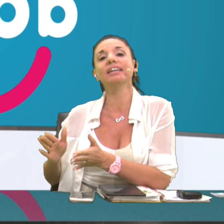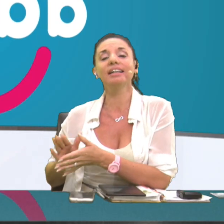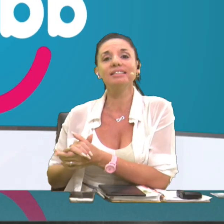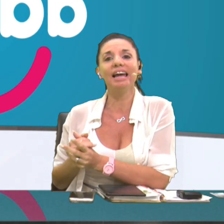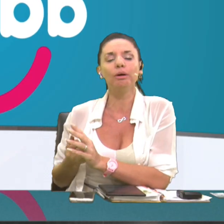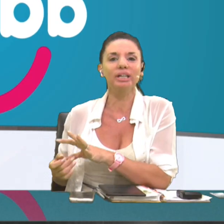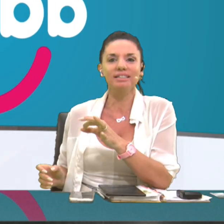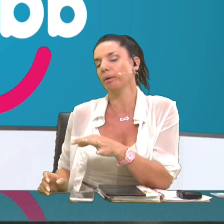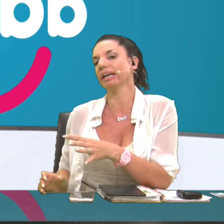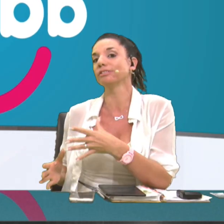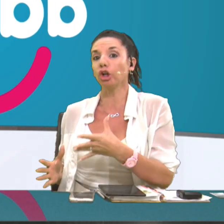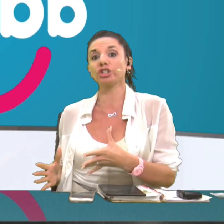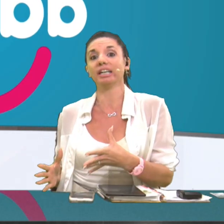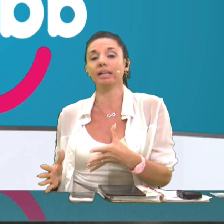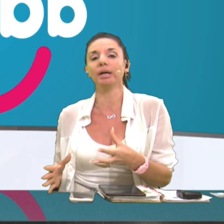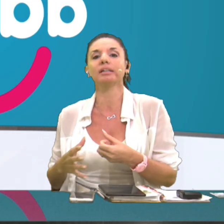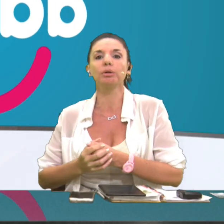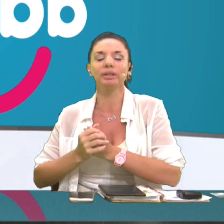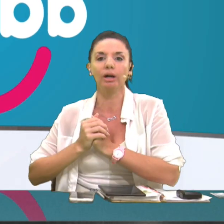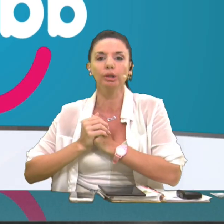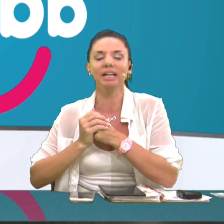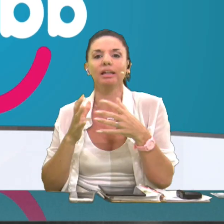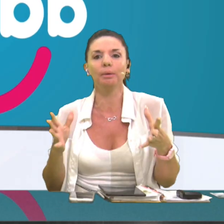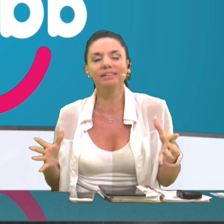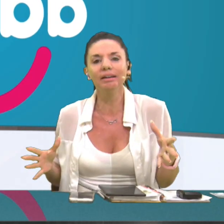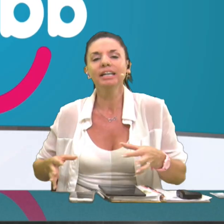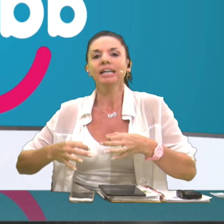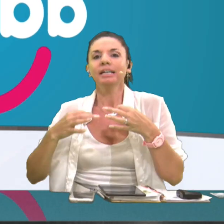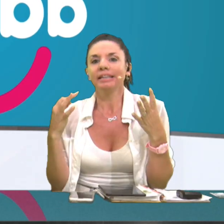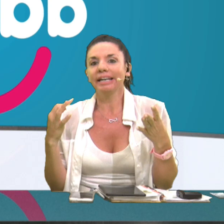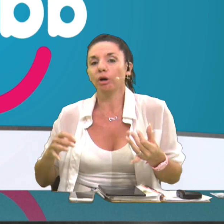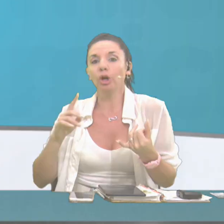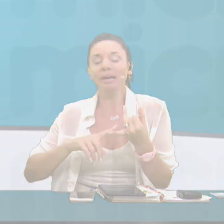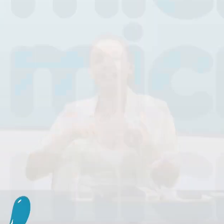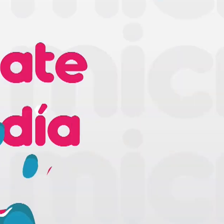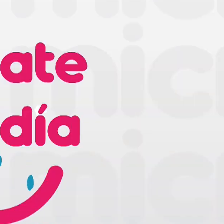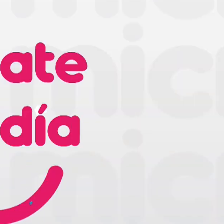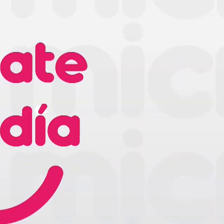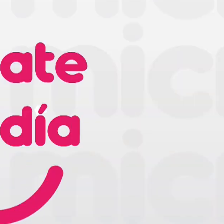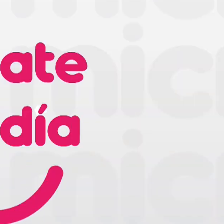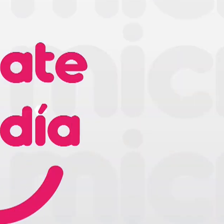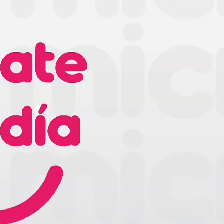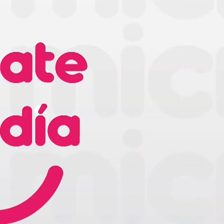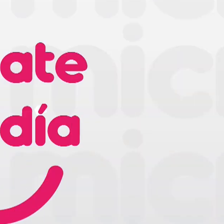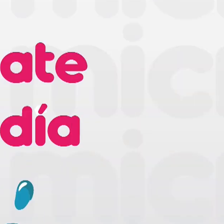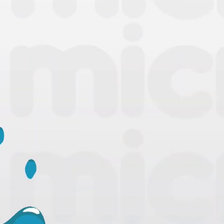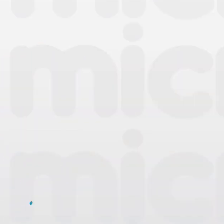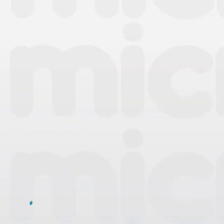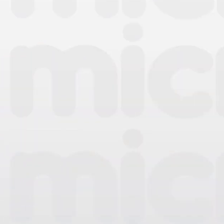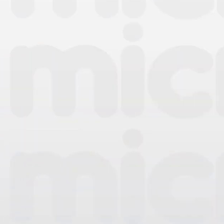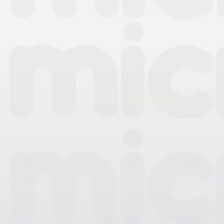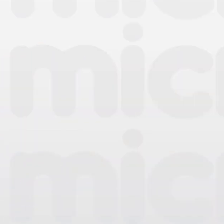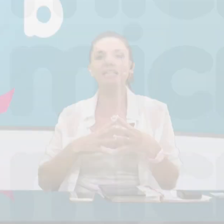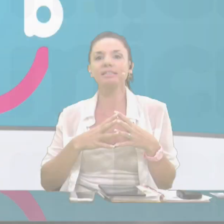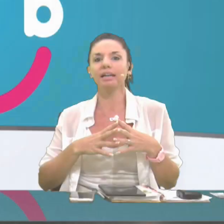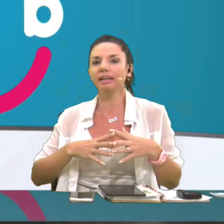Ahora que se inicia, ustedes saben que en Todos Arriba tenemos nuestra columna de debate. Tenemos los martes, los miércoles y los viernes el debate